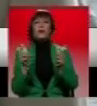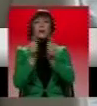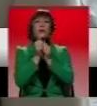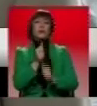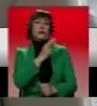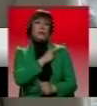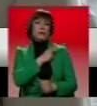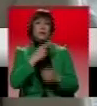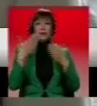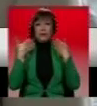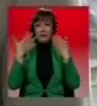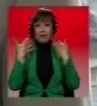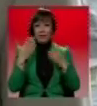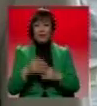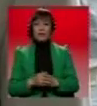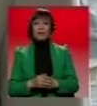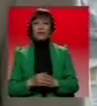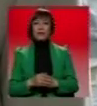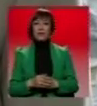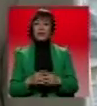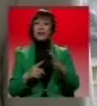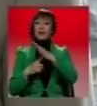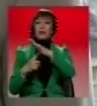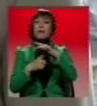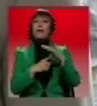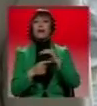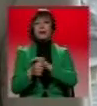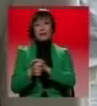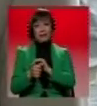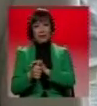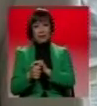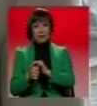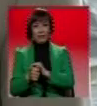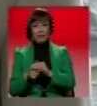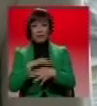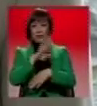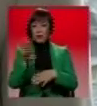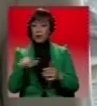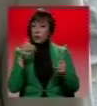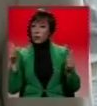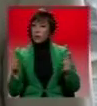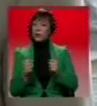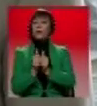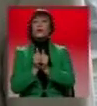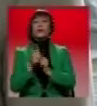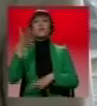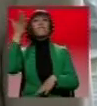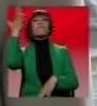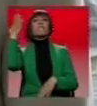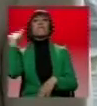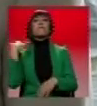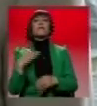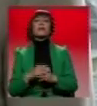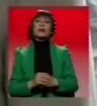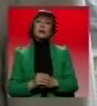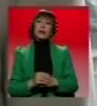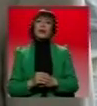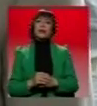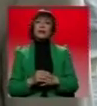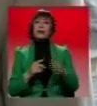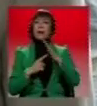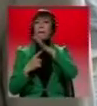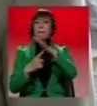la Estación Charles Darwin y el Parque Nacional Galápagos. En ese tiempo, la Charles Darwin tenía una